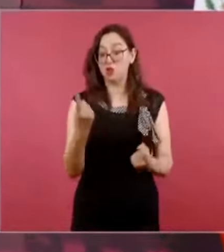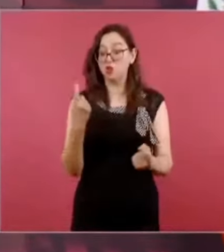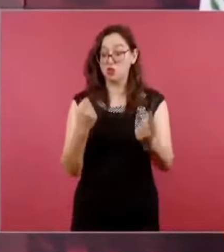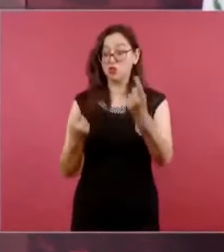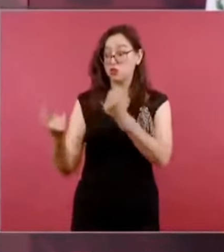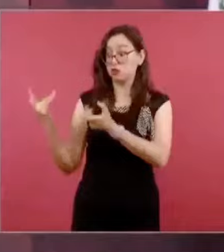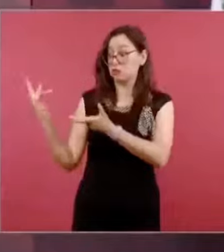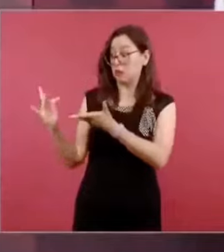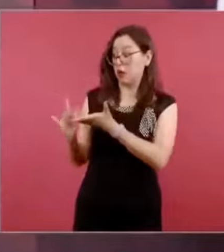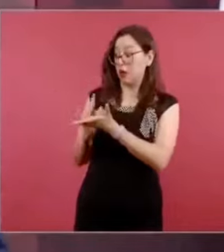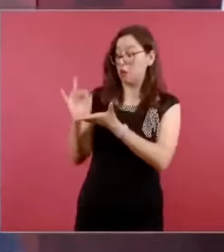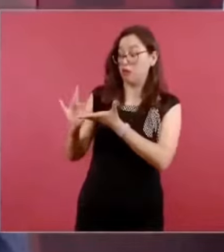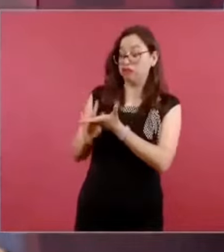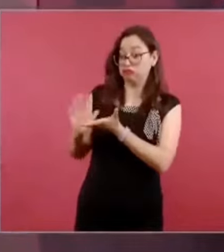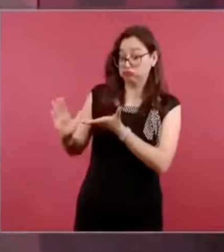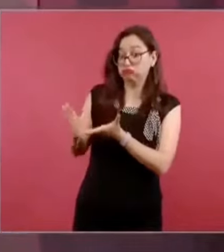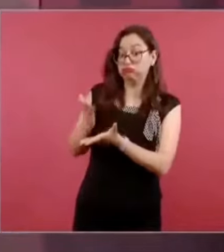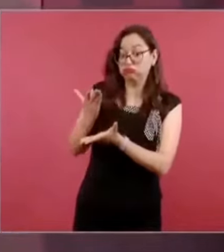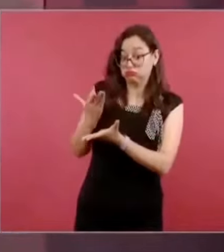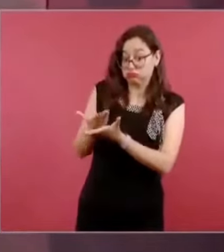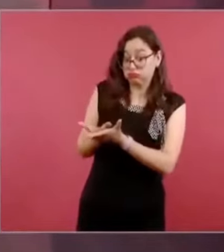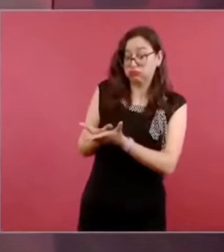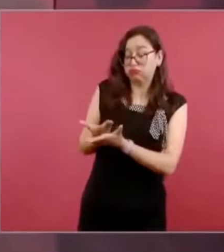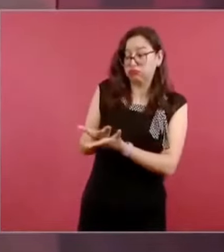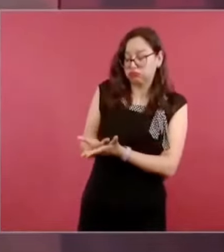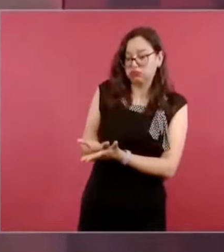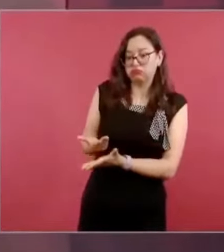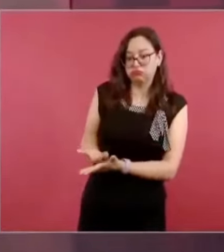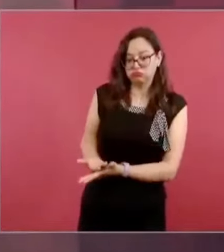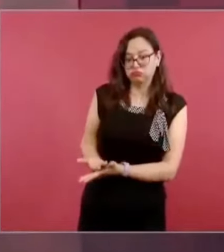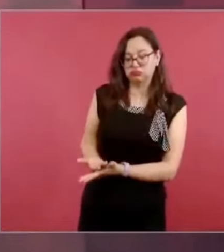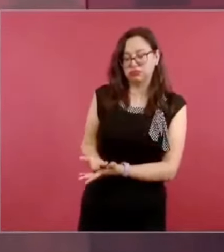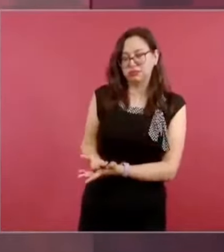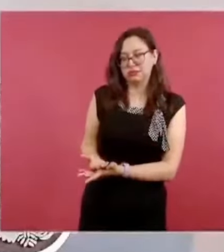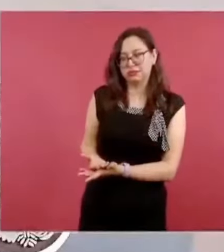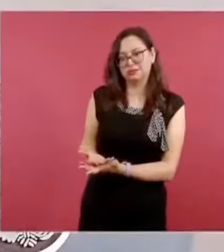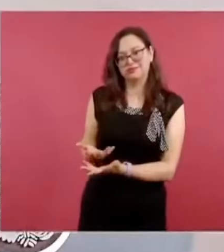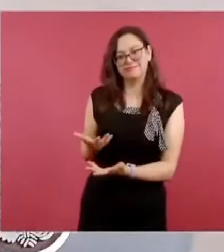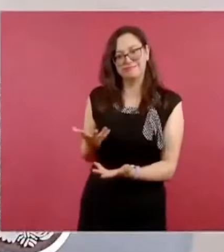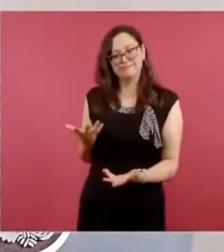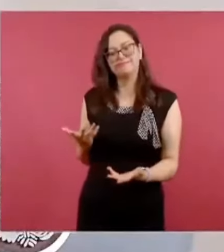Estamos hablando de los que seriamente,